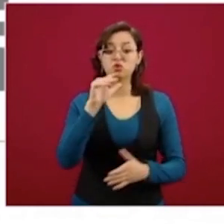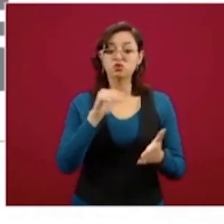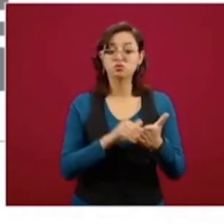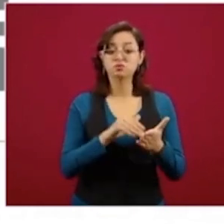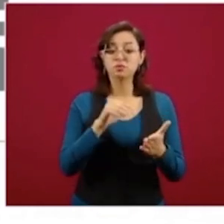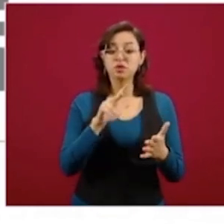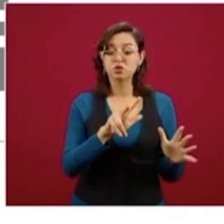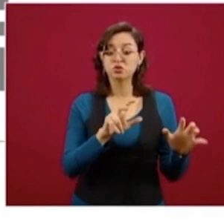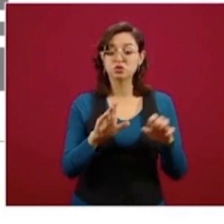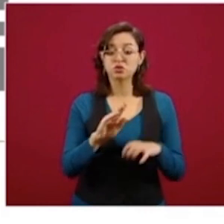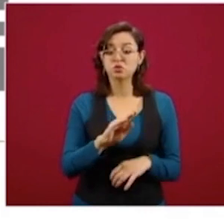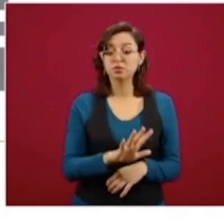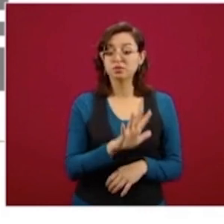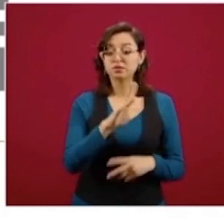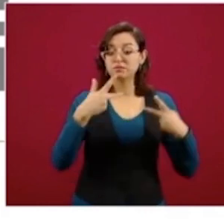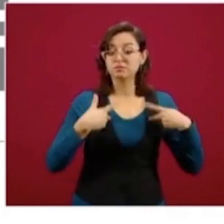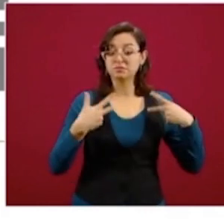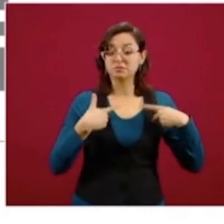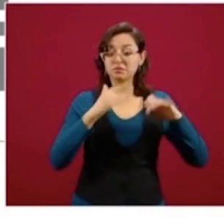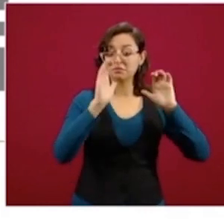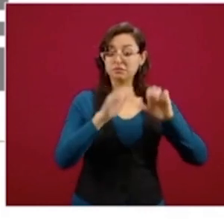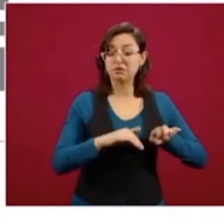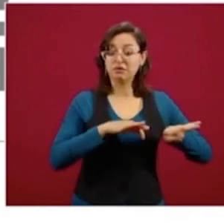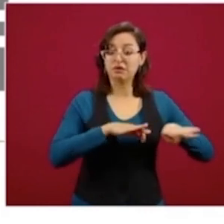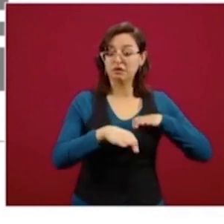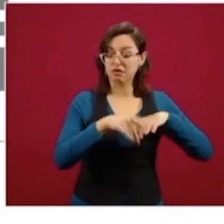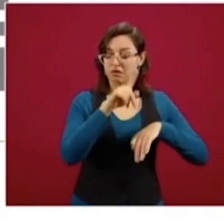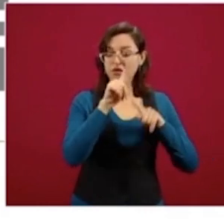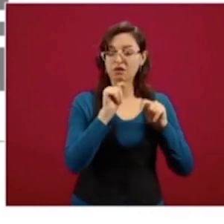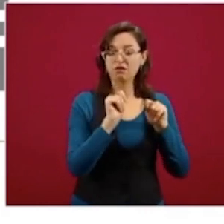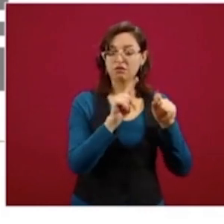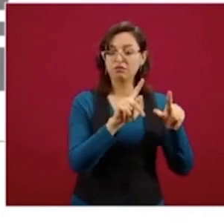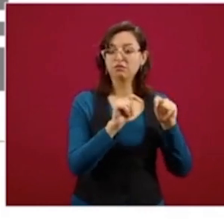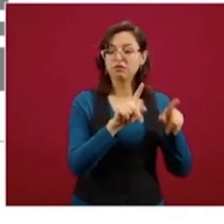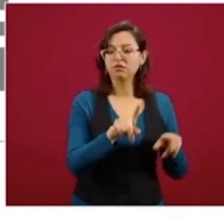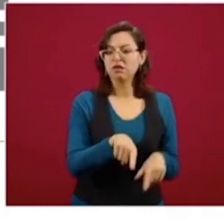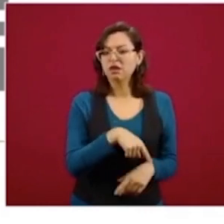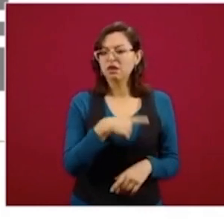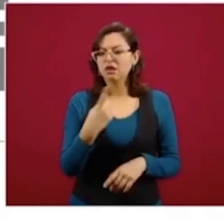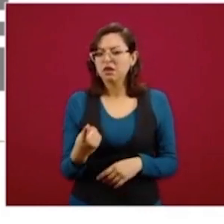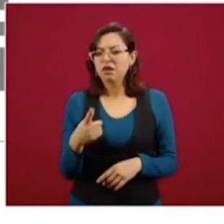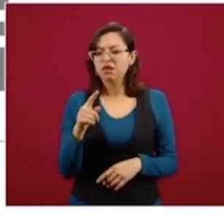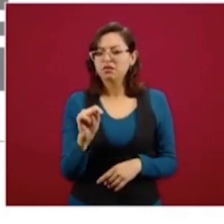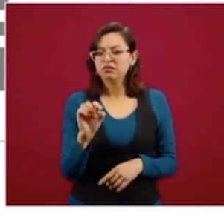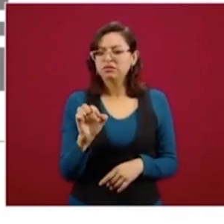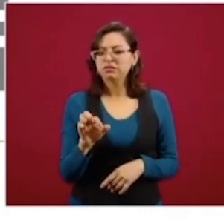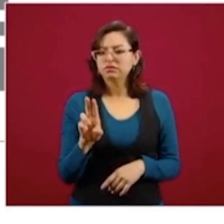2,895 trabajadores en Tlaxcala. Está Ternium con